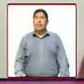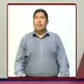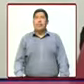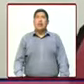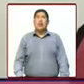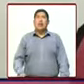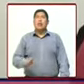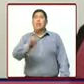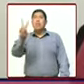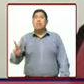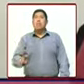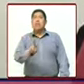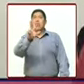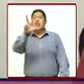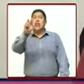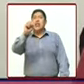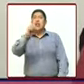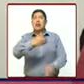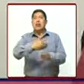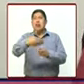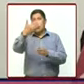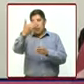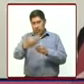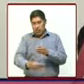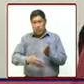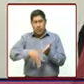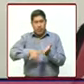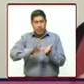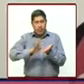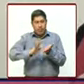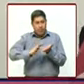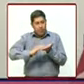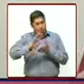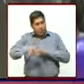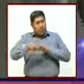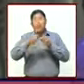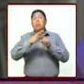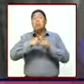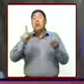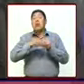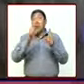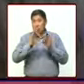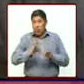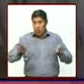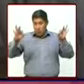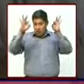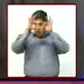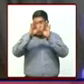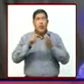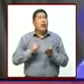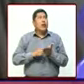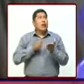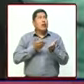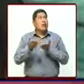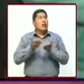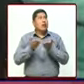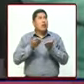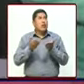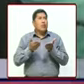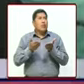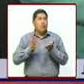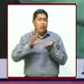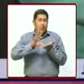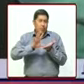Viernes 30 se cierra lo que es el empadronamiento biométrico. Sin embargo, es importante resaltar de que este servicio del